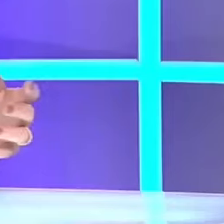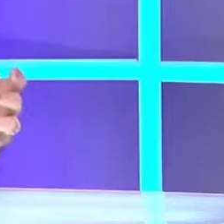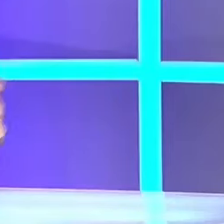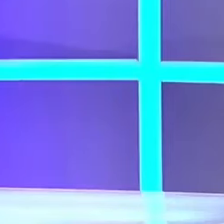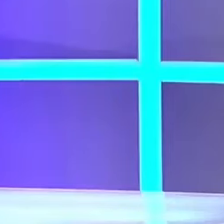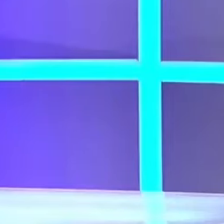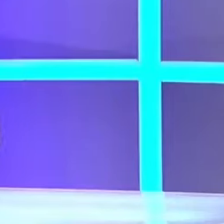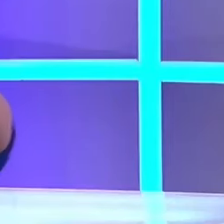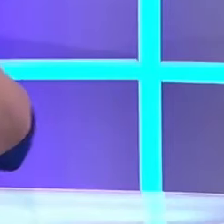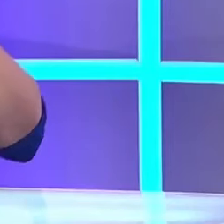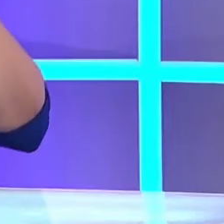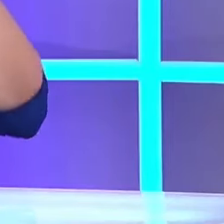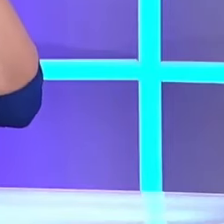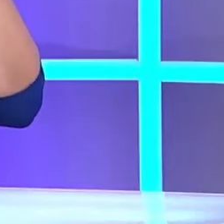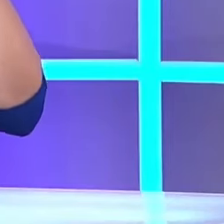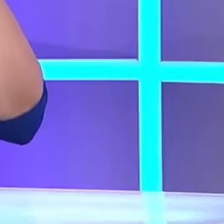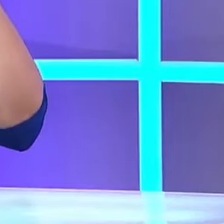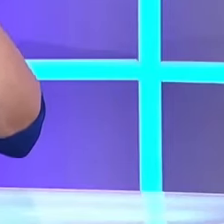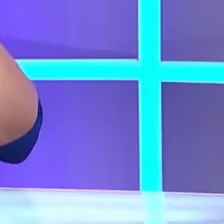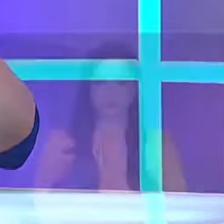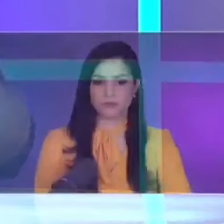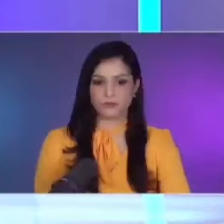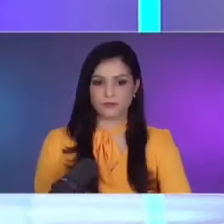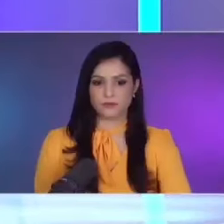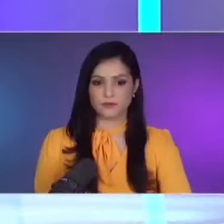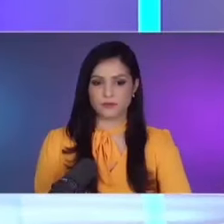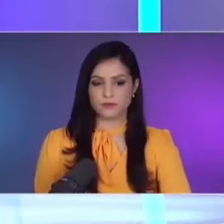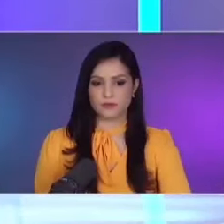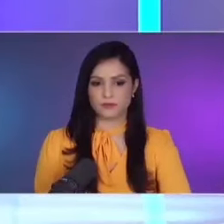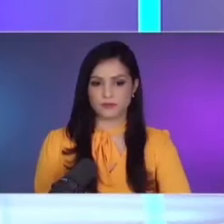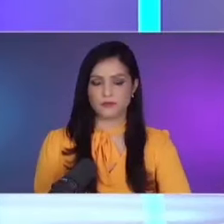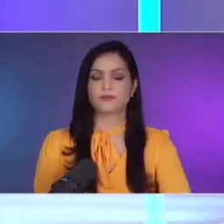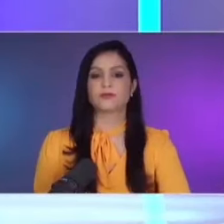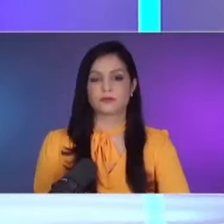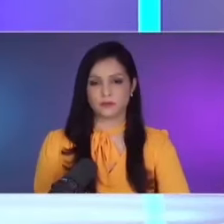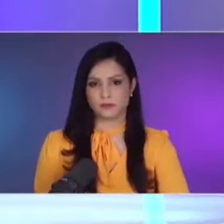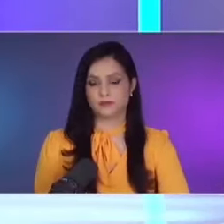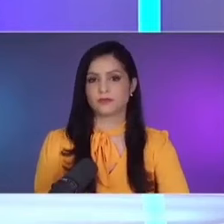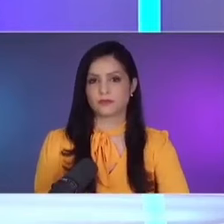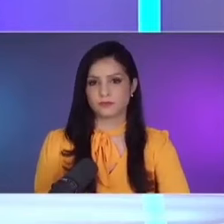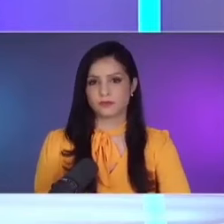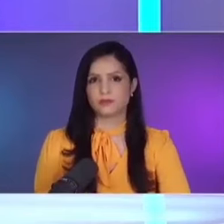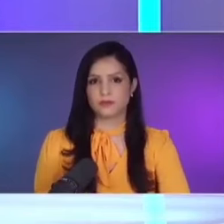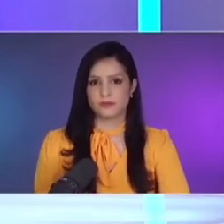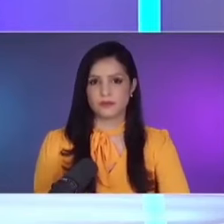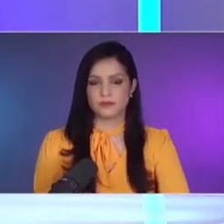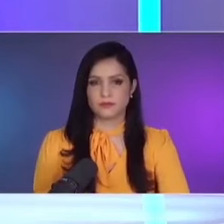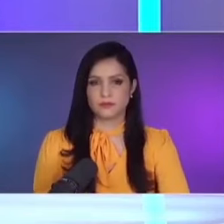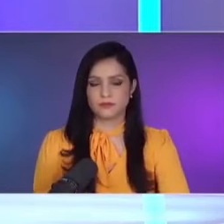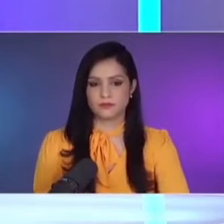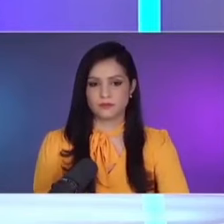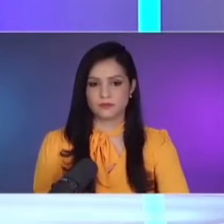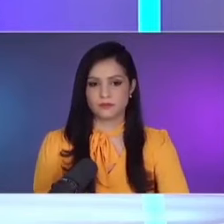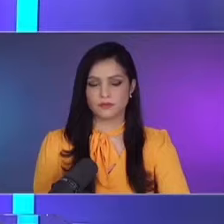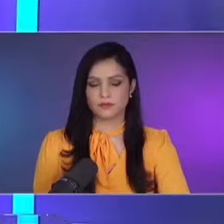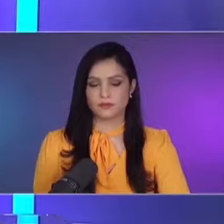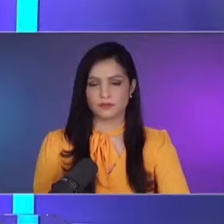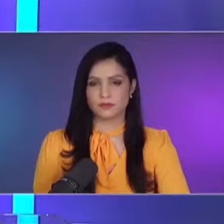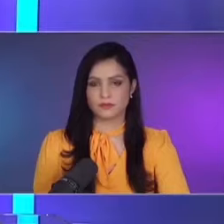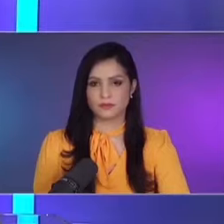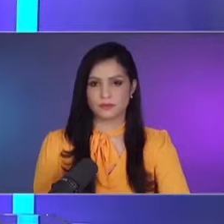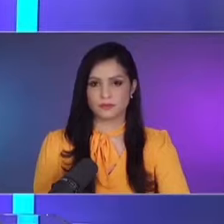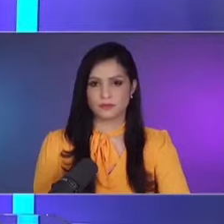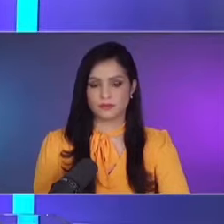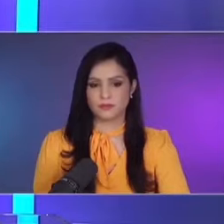equipo y entonces determinan Cuáles proyectos realmente ellos ellos seleccionan